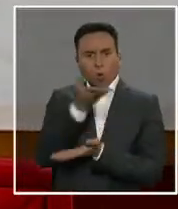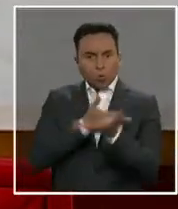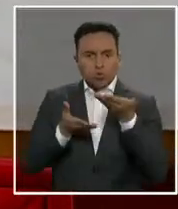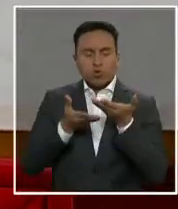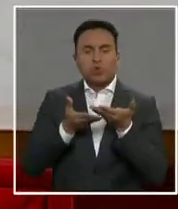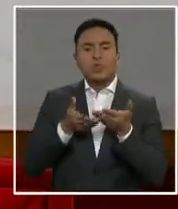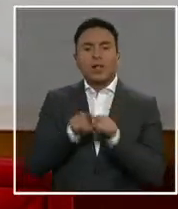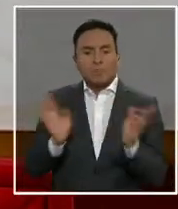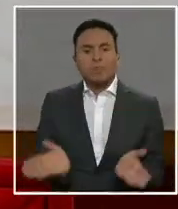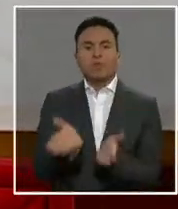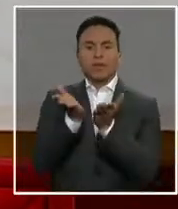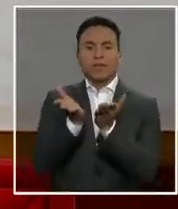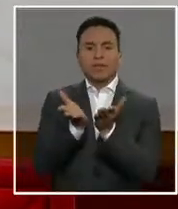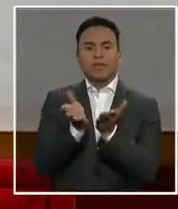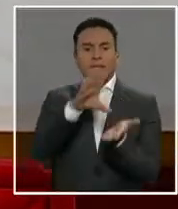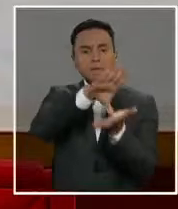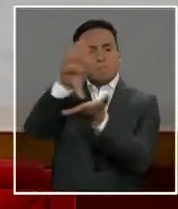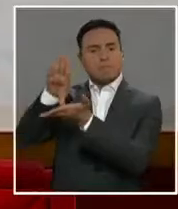y promover